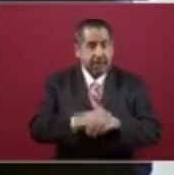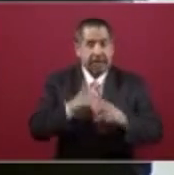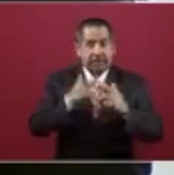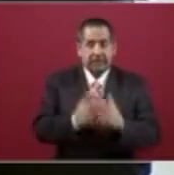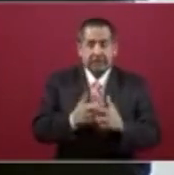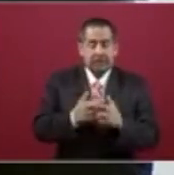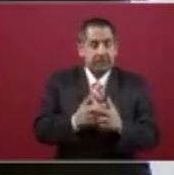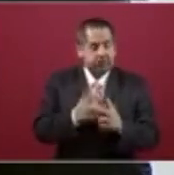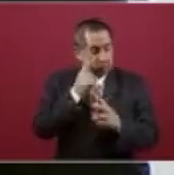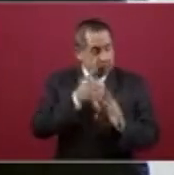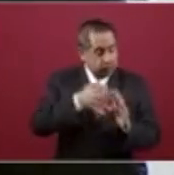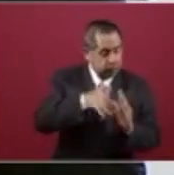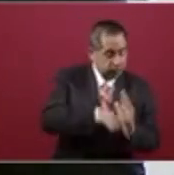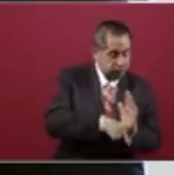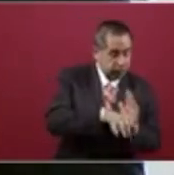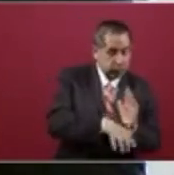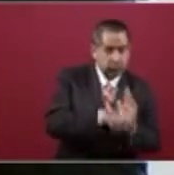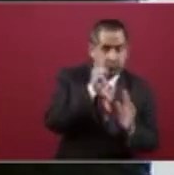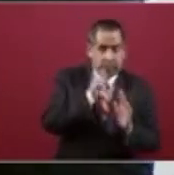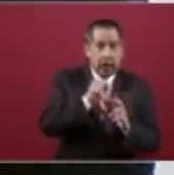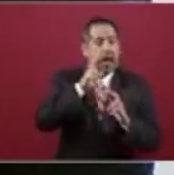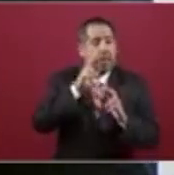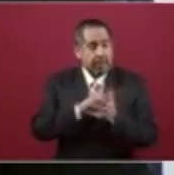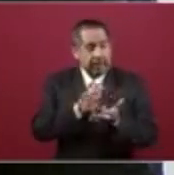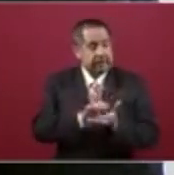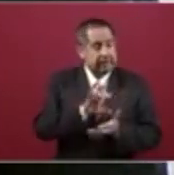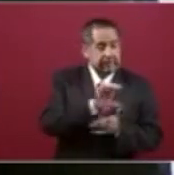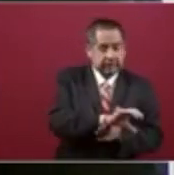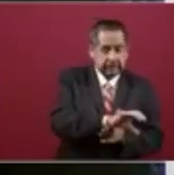pozos exploratorios y por lo tanto también mayor inversión,